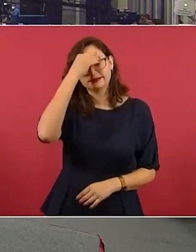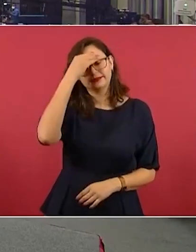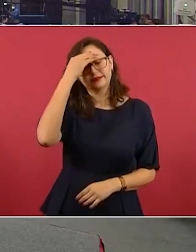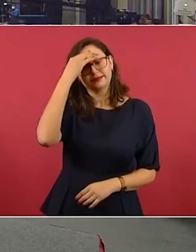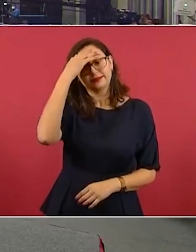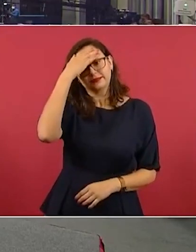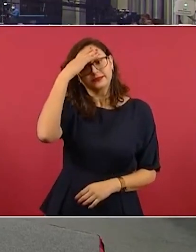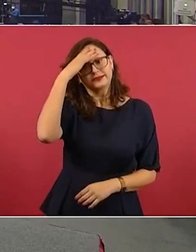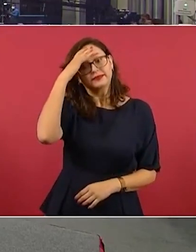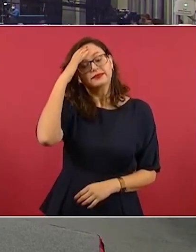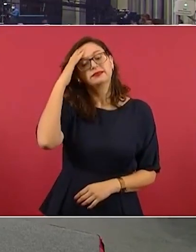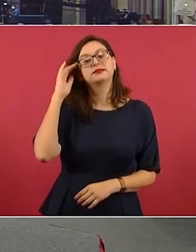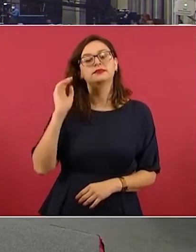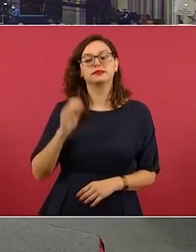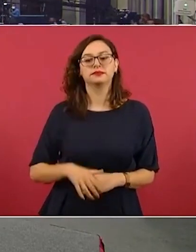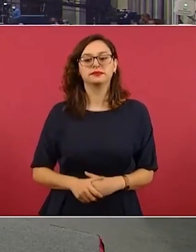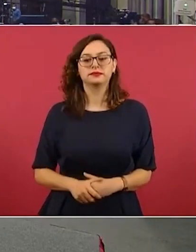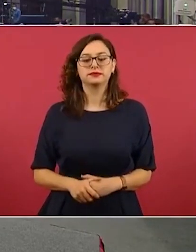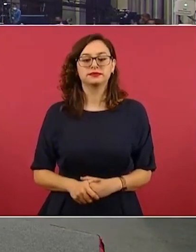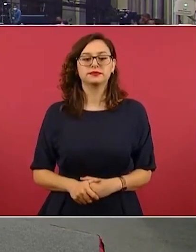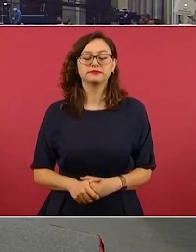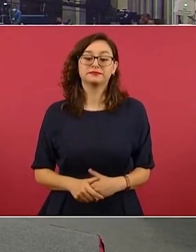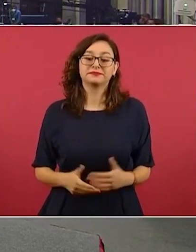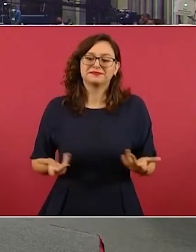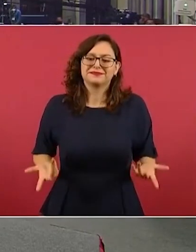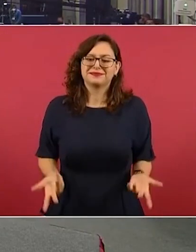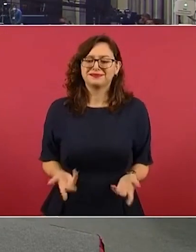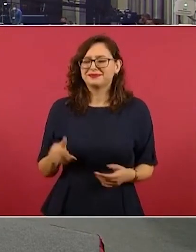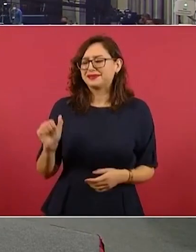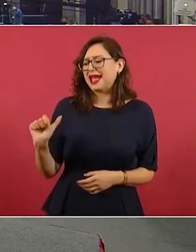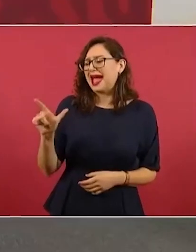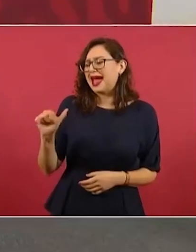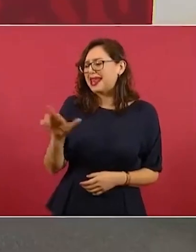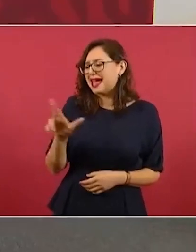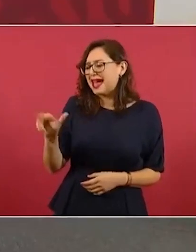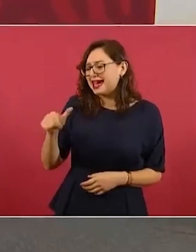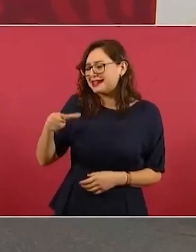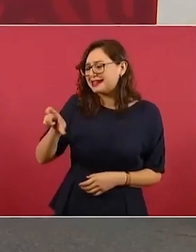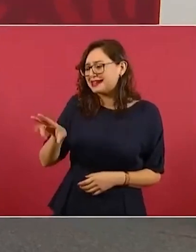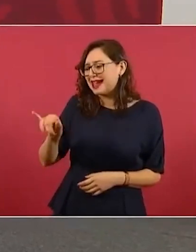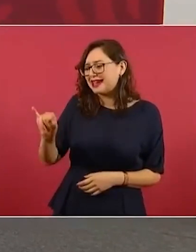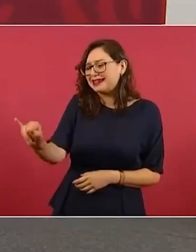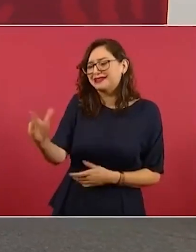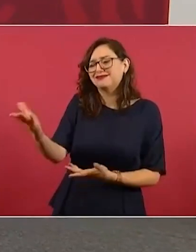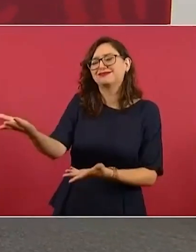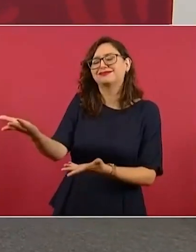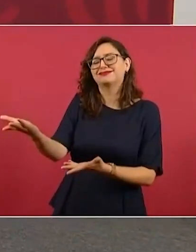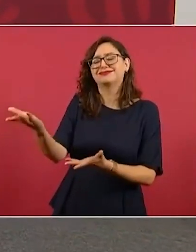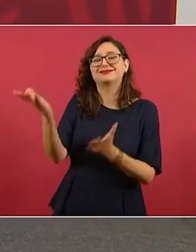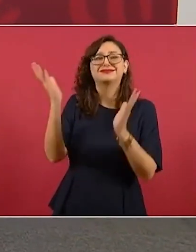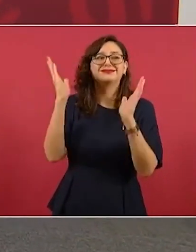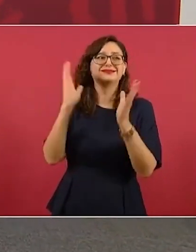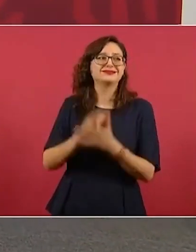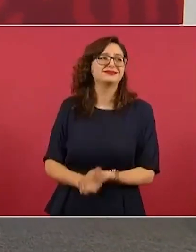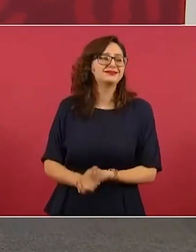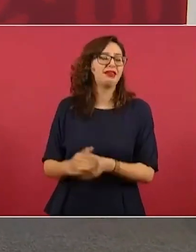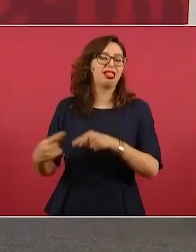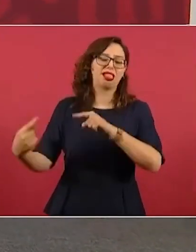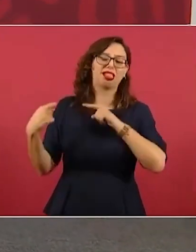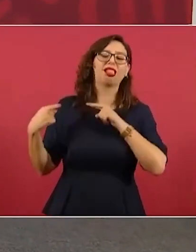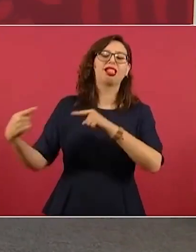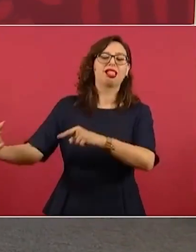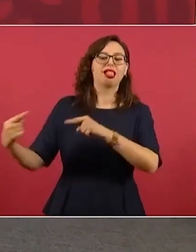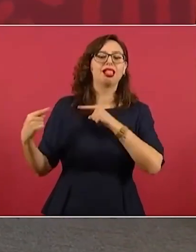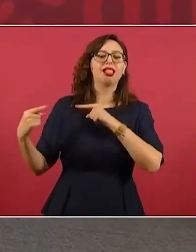Y en el caso del señor Alarraqui, pues ya tenemos también tiempo, con muchas diferencias. Él